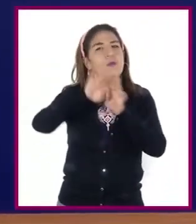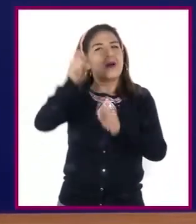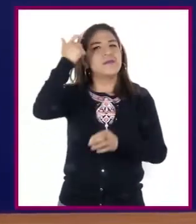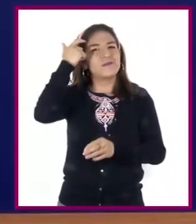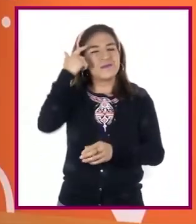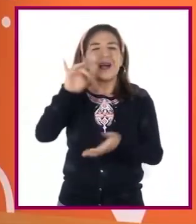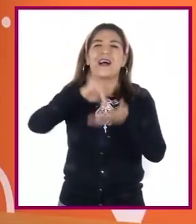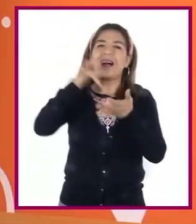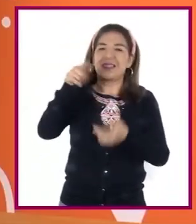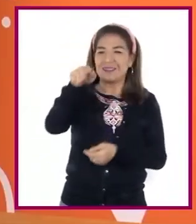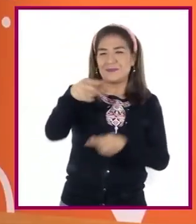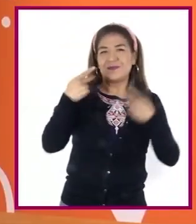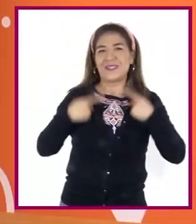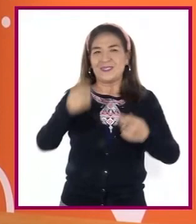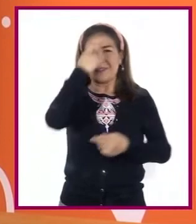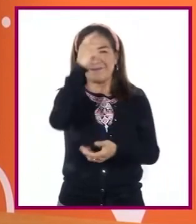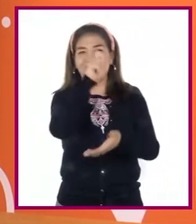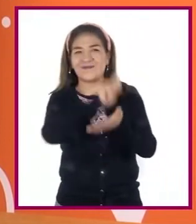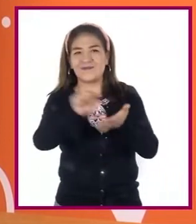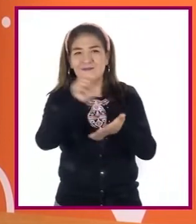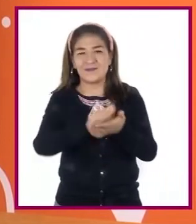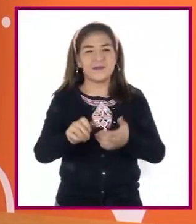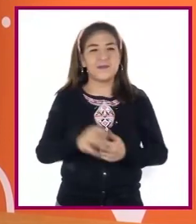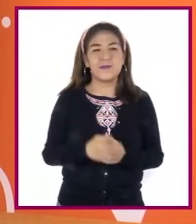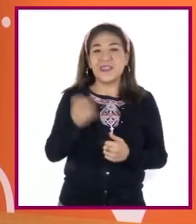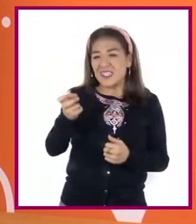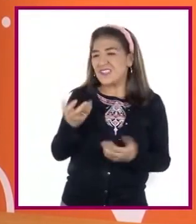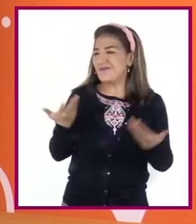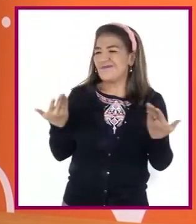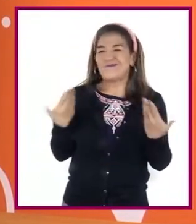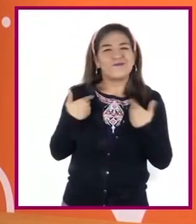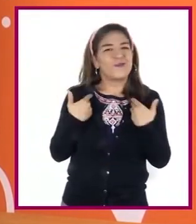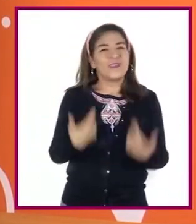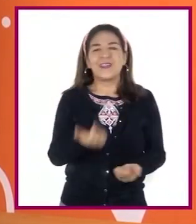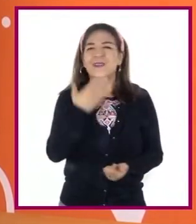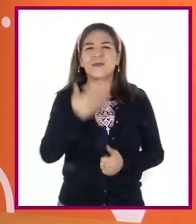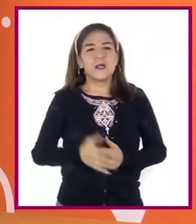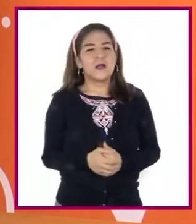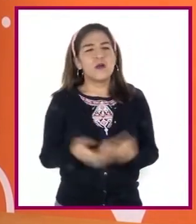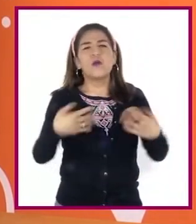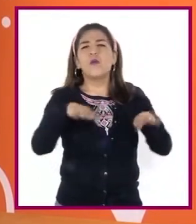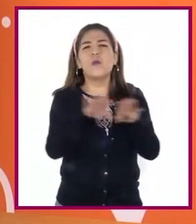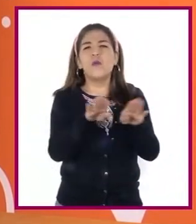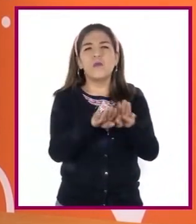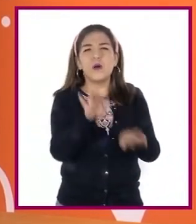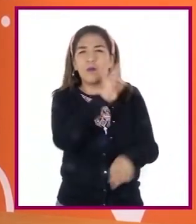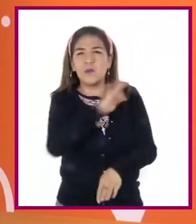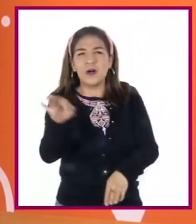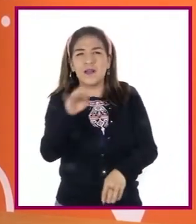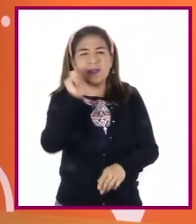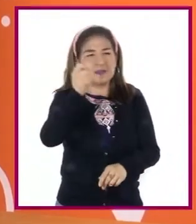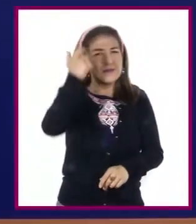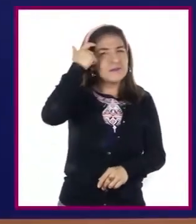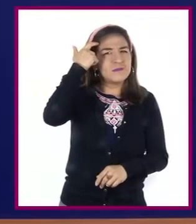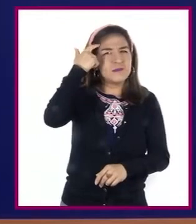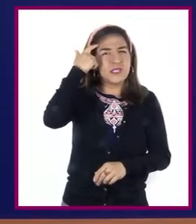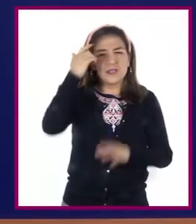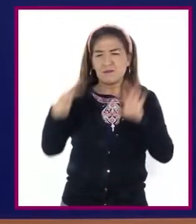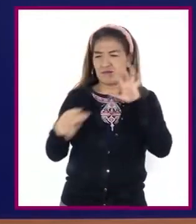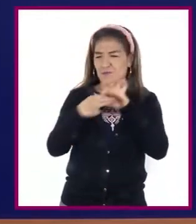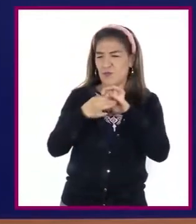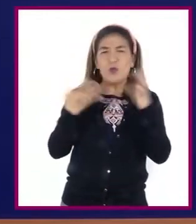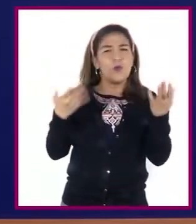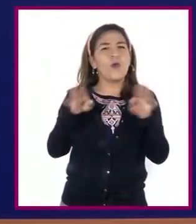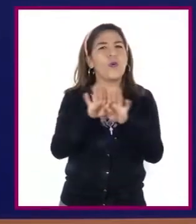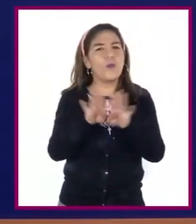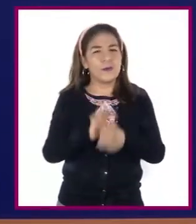da el poeta. Eso no lo entiendo muy bien, profesora. ¿Cómo que lo podemos ver en nuestra mente? Sí,